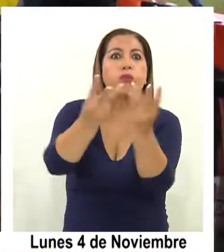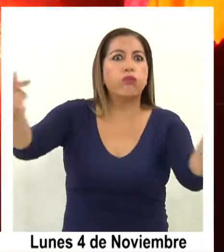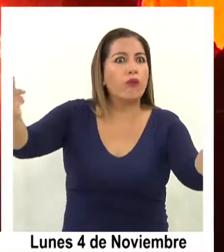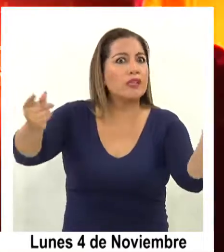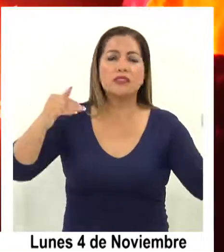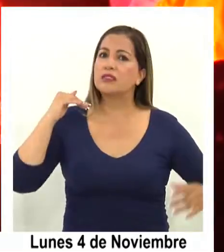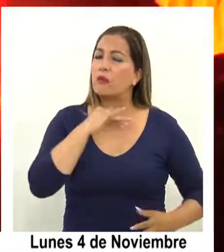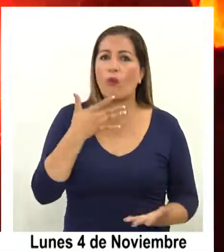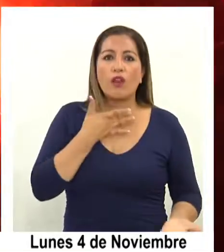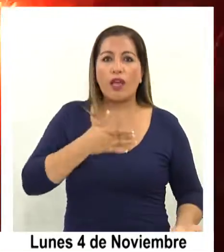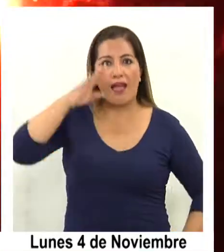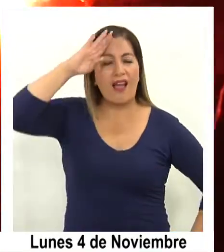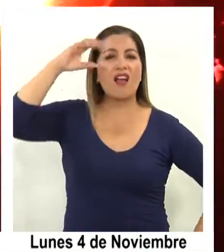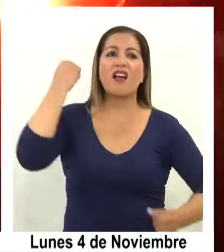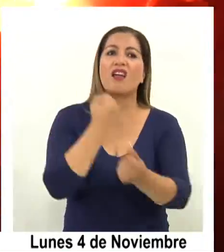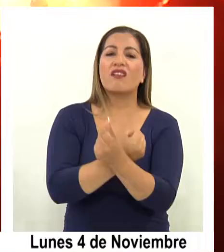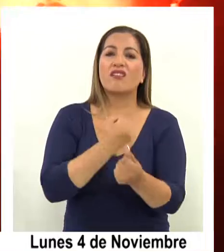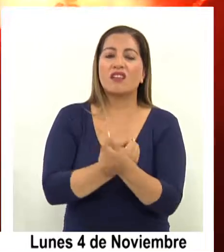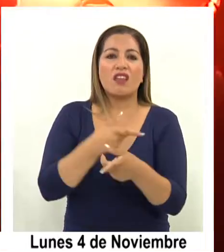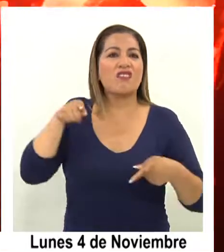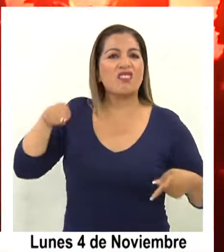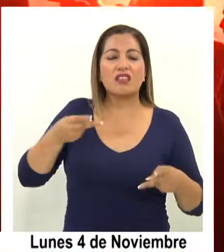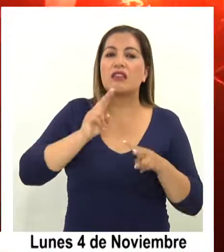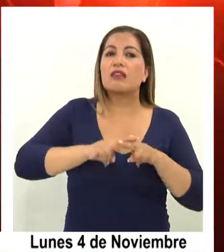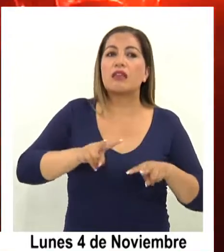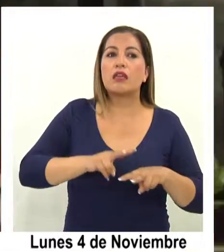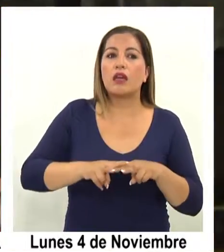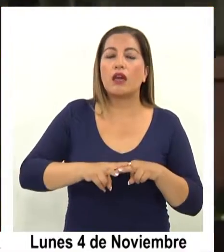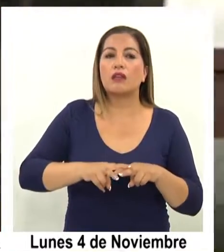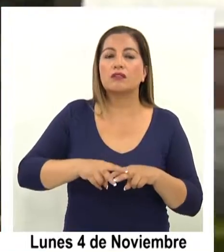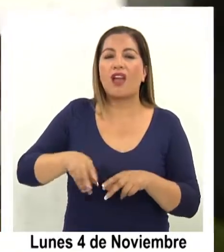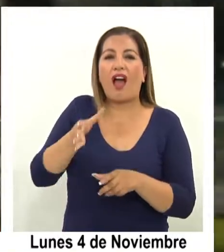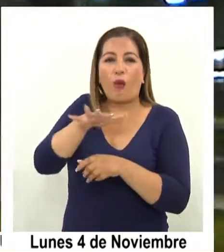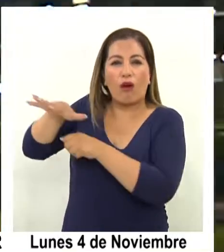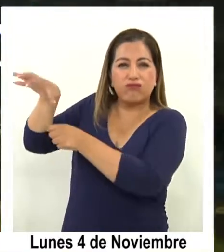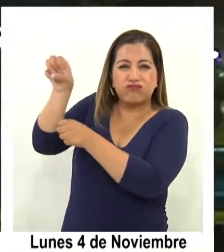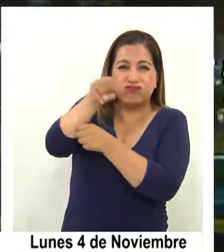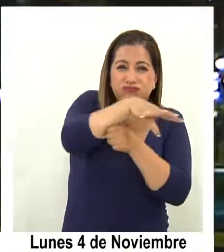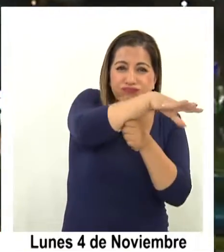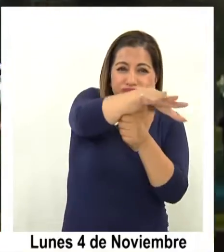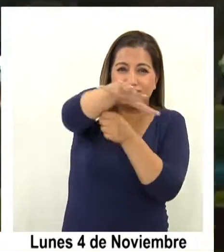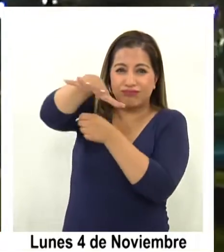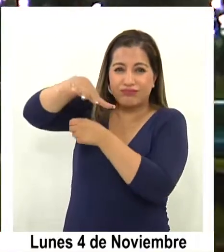abruptamente por carabineros, quienes actuaron con el carro Lanzagua.